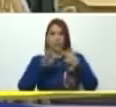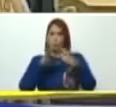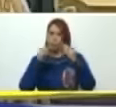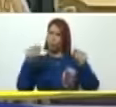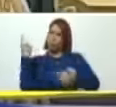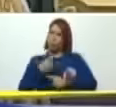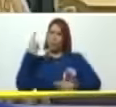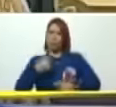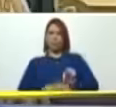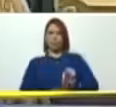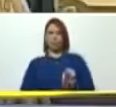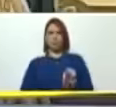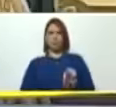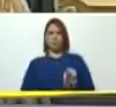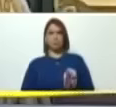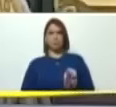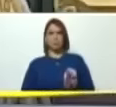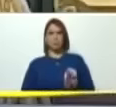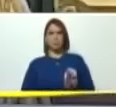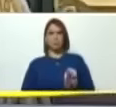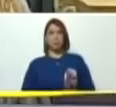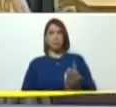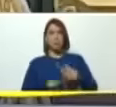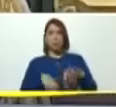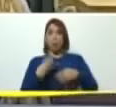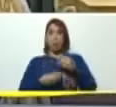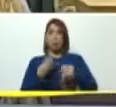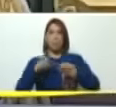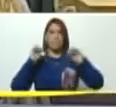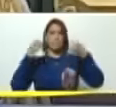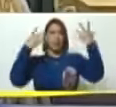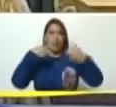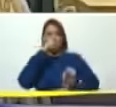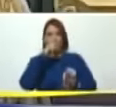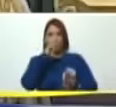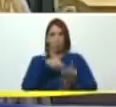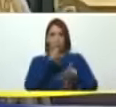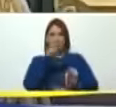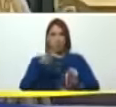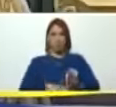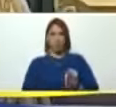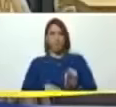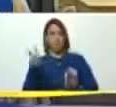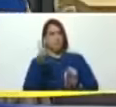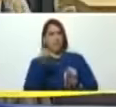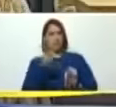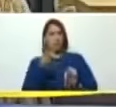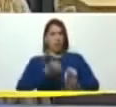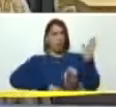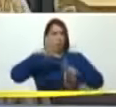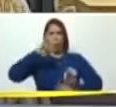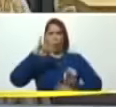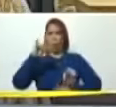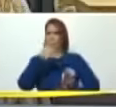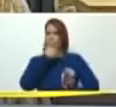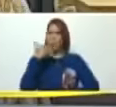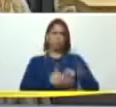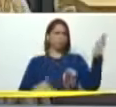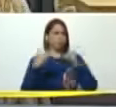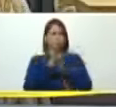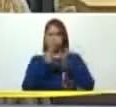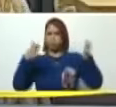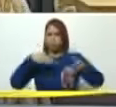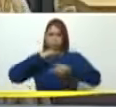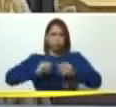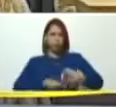¿vale? Ah, vamos a hacer el milagro en este año 2022 para que Venezuela se dispare para arriba en su